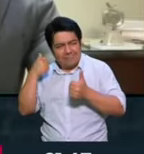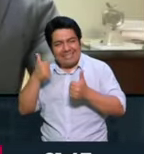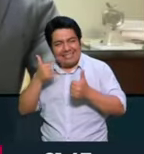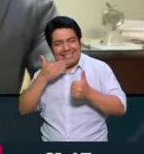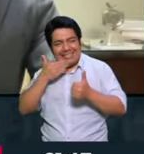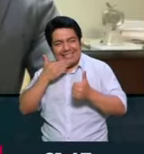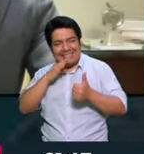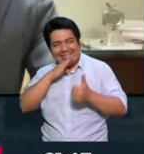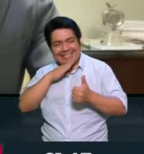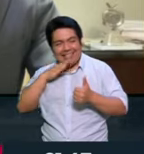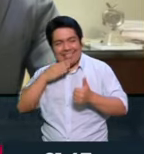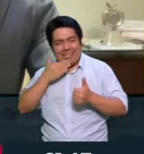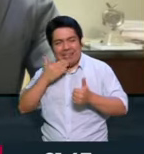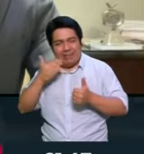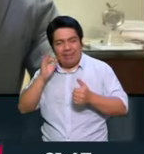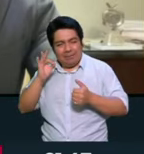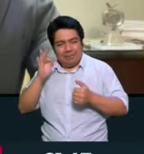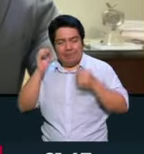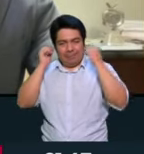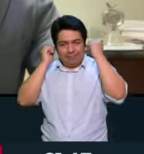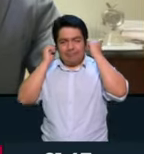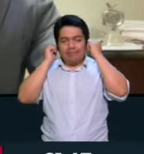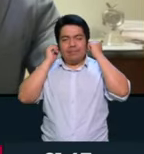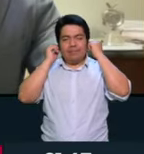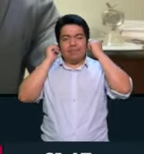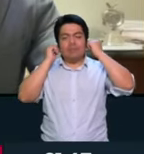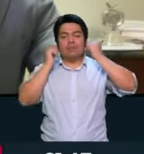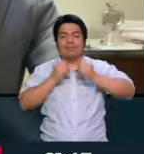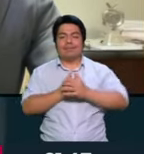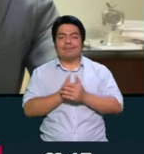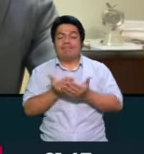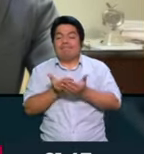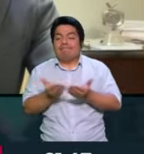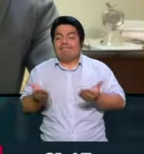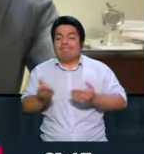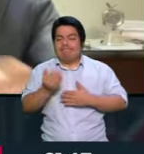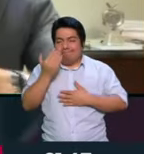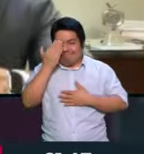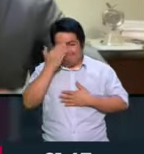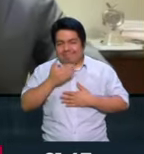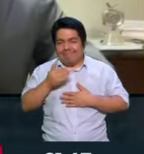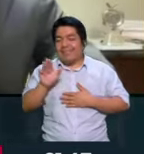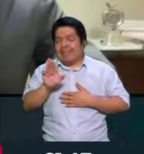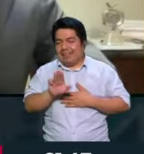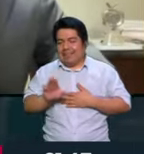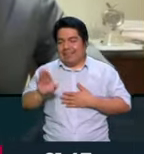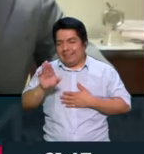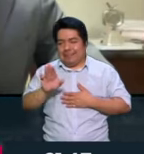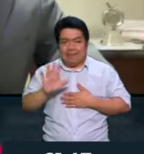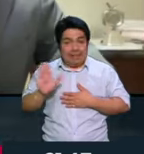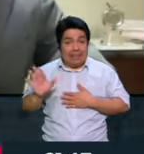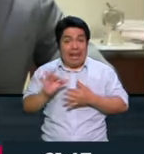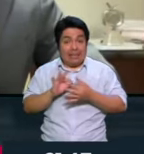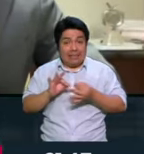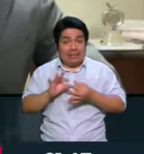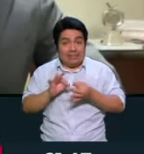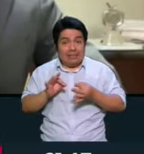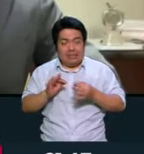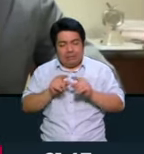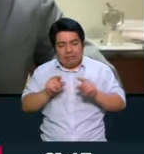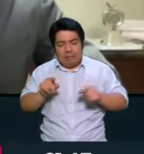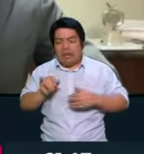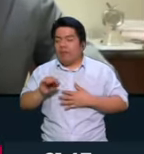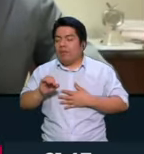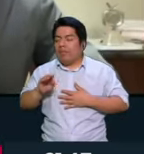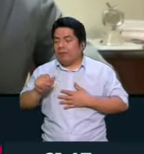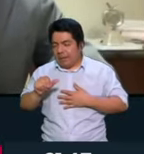perfecto. Perfecto, ¿Tú? también, fuerte y claro. Pues aquí estamos, como cada miércoles, ya Excelente. dijiste, la sección de Infodemia,